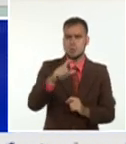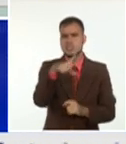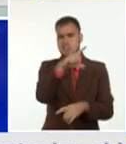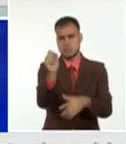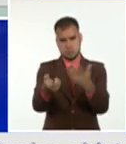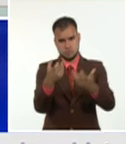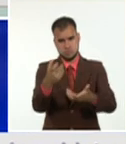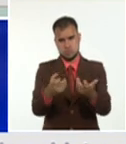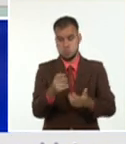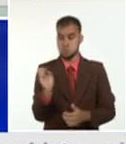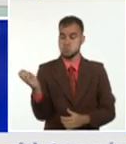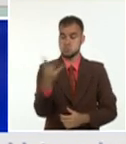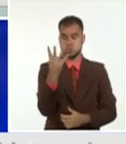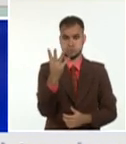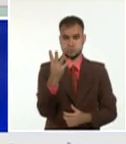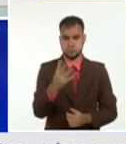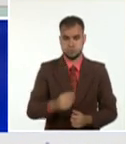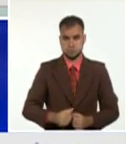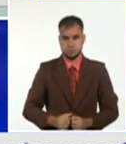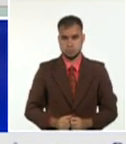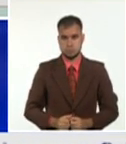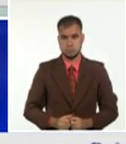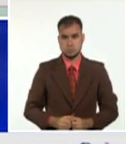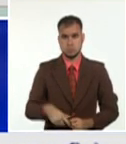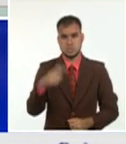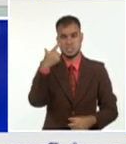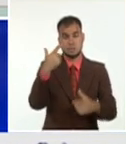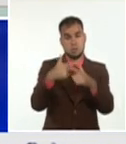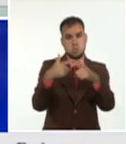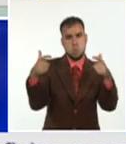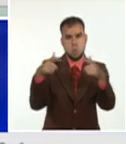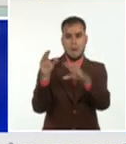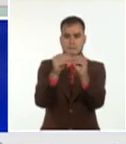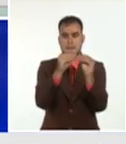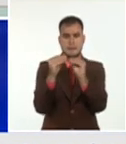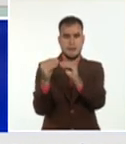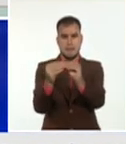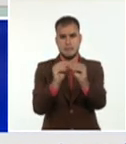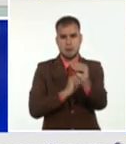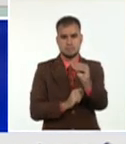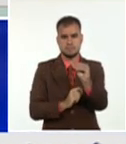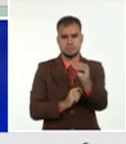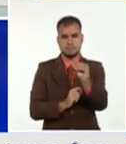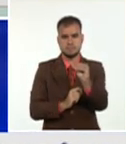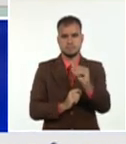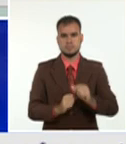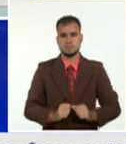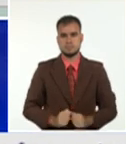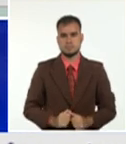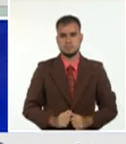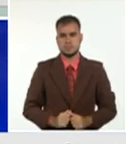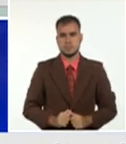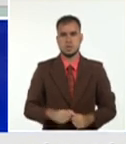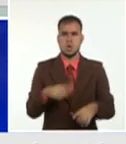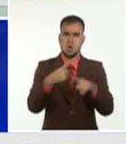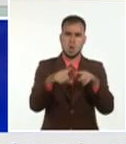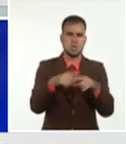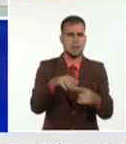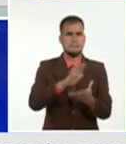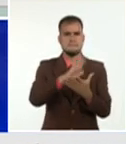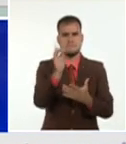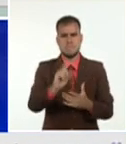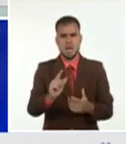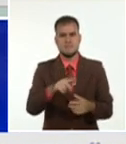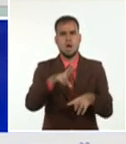tienen alta positividad: Mayabeque, Holguín, Pinar del Río, Granma, Santiago de